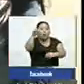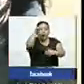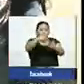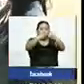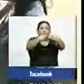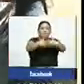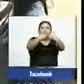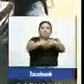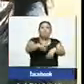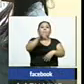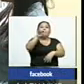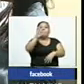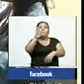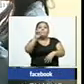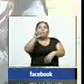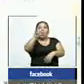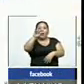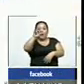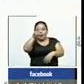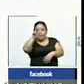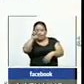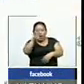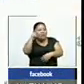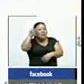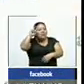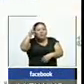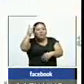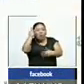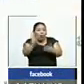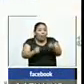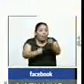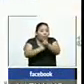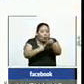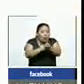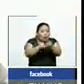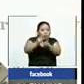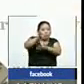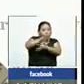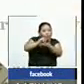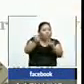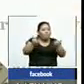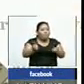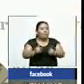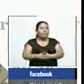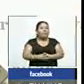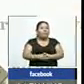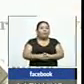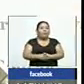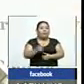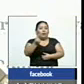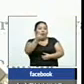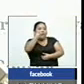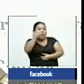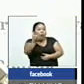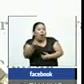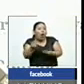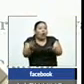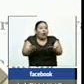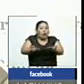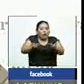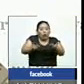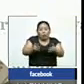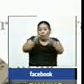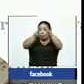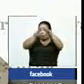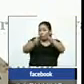Inversiones Bolívar, quien busca generar un impacto positivo a través de sus negocios. En la búsqueda de cómo formalizar